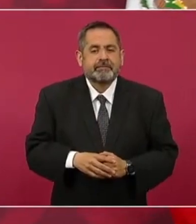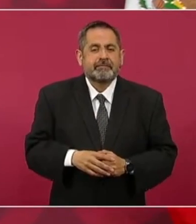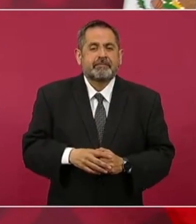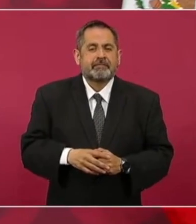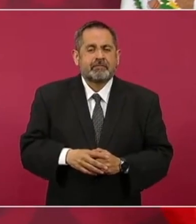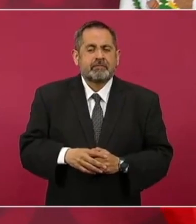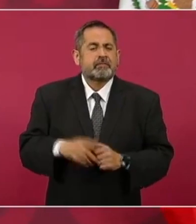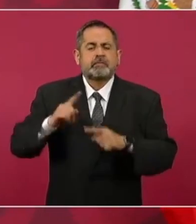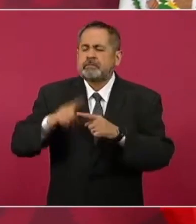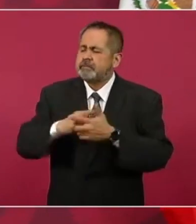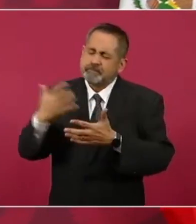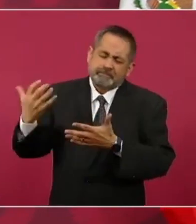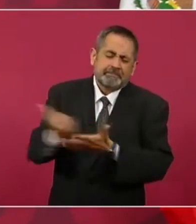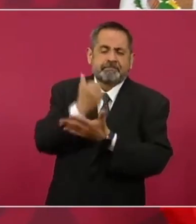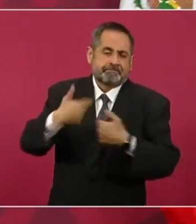¿Por qué gano?